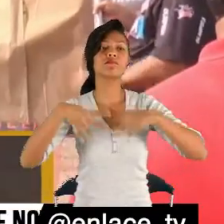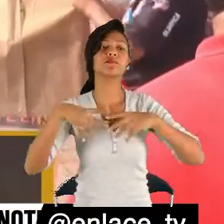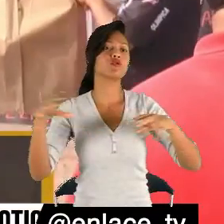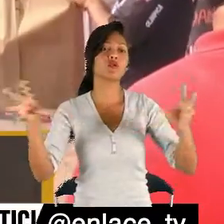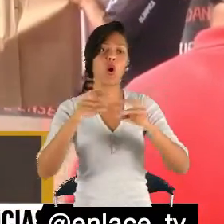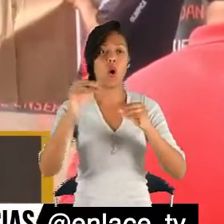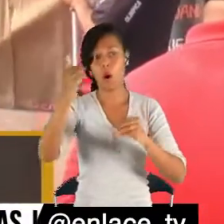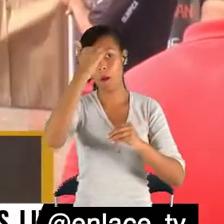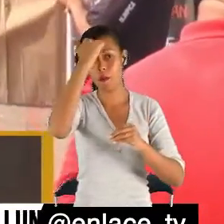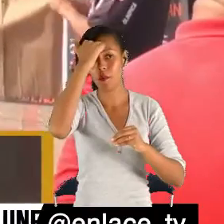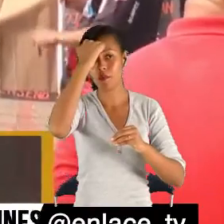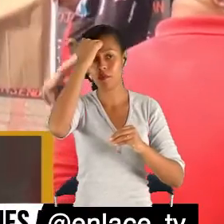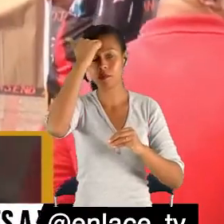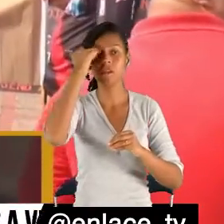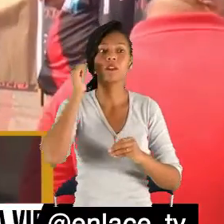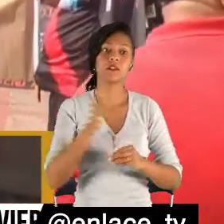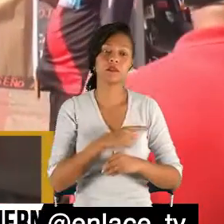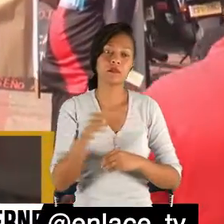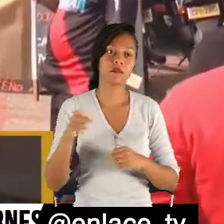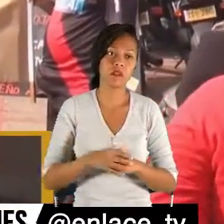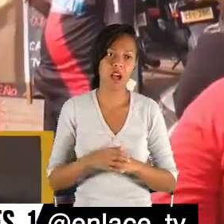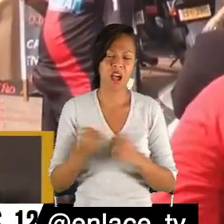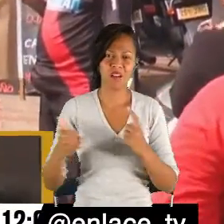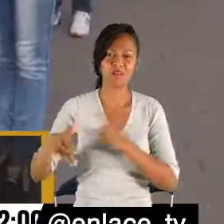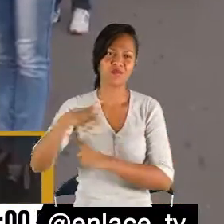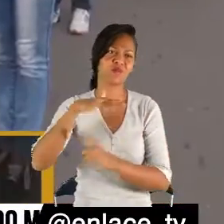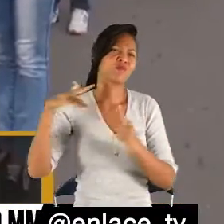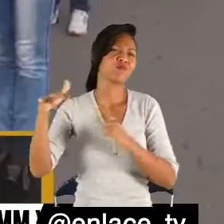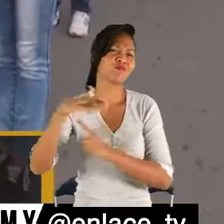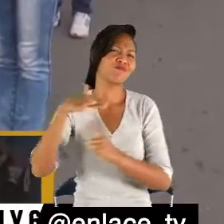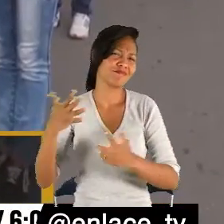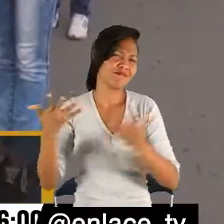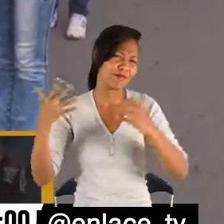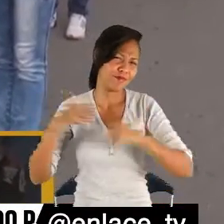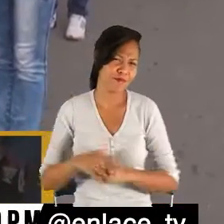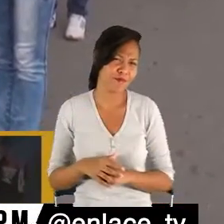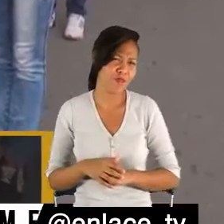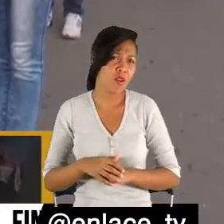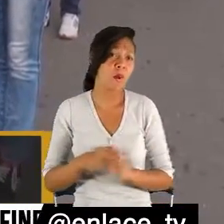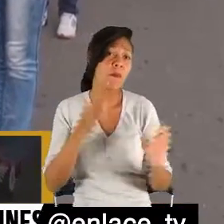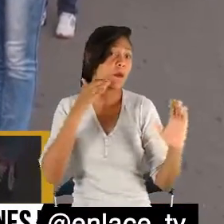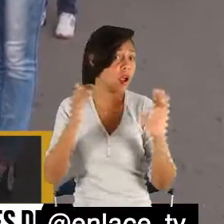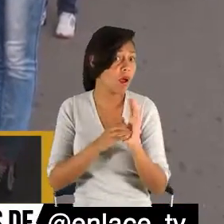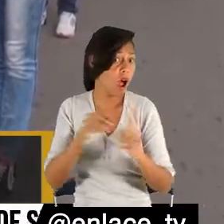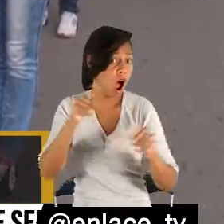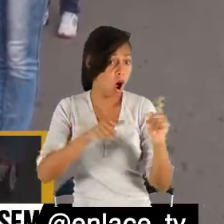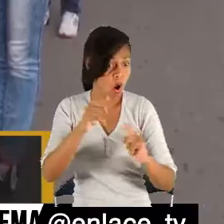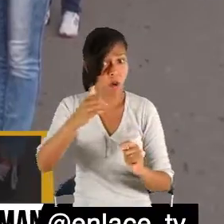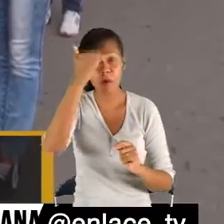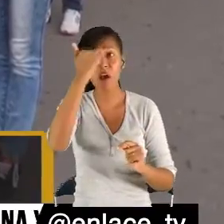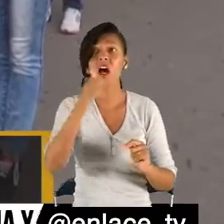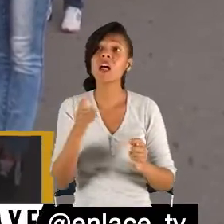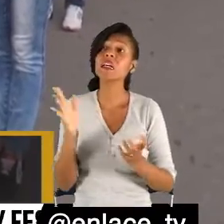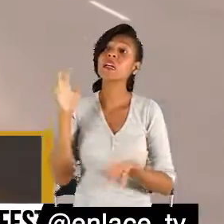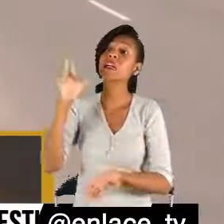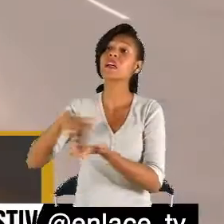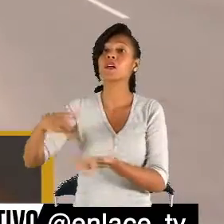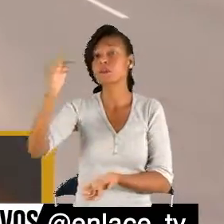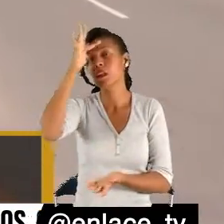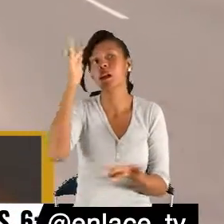y vive una situación crítica los maestros se mueren en las puertas de las clínicas de hospitales de la ciudad